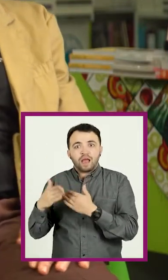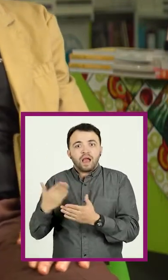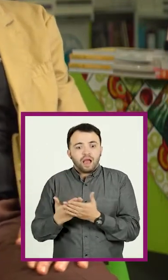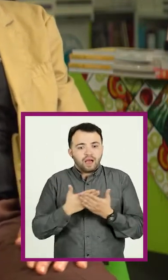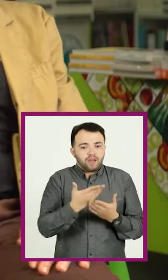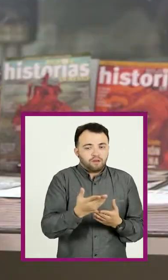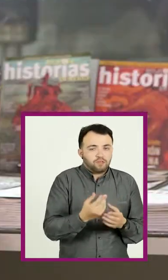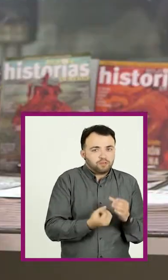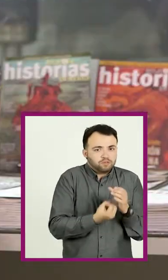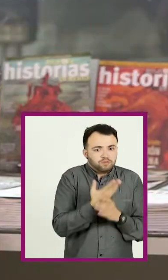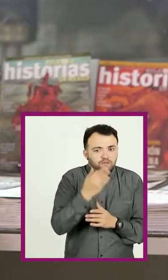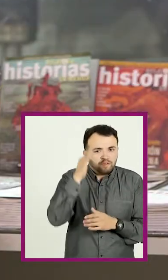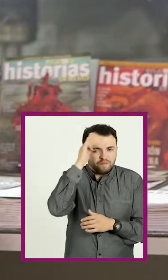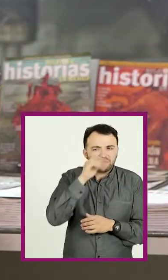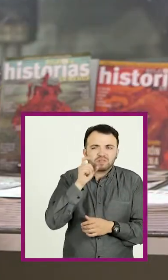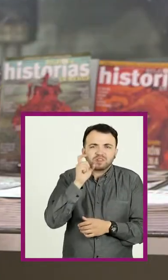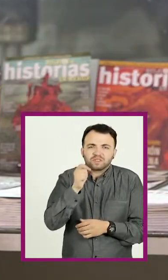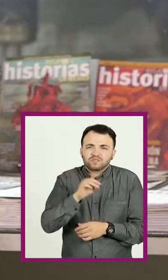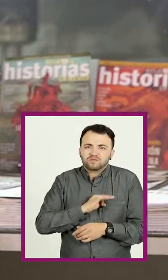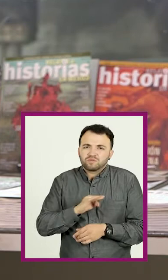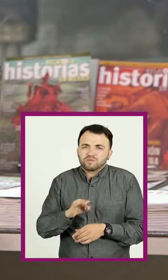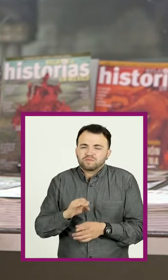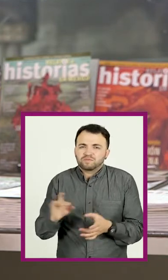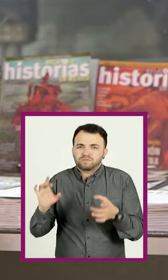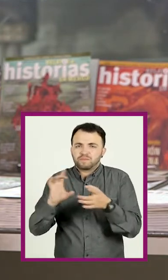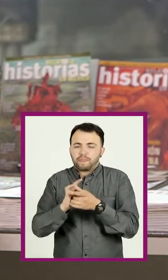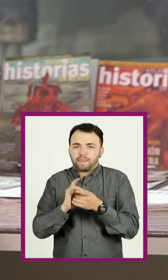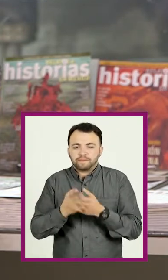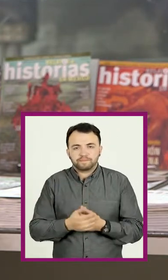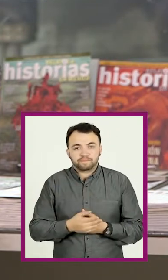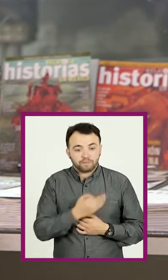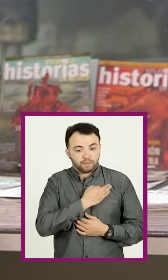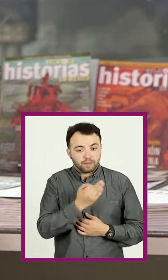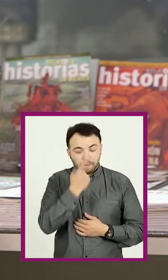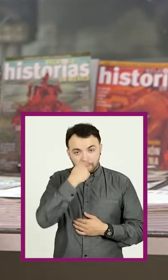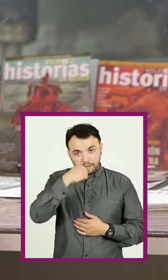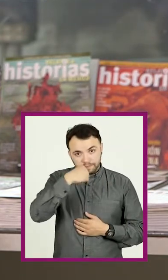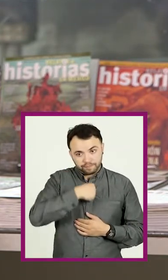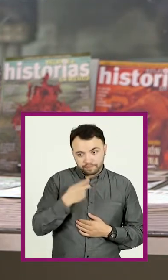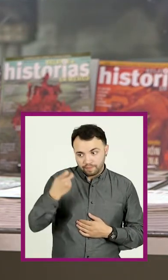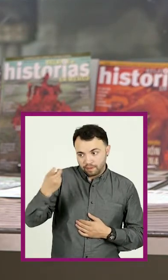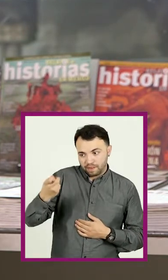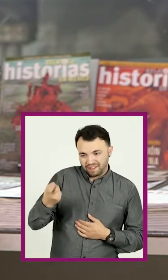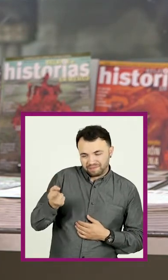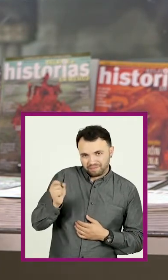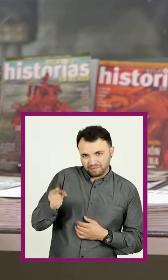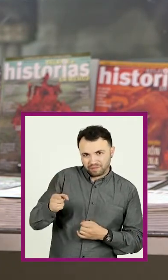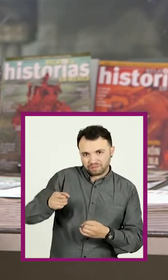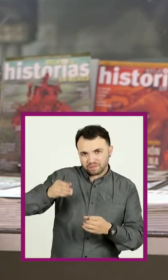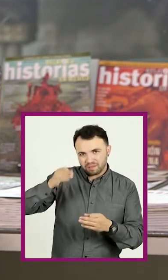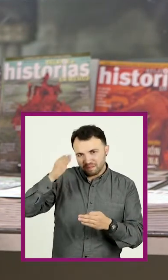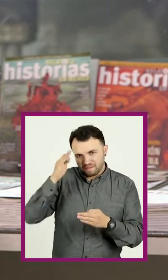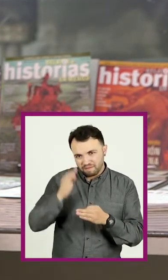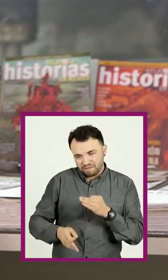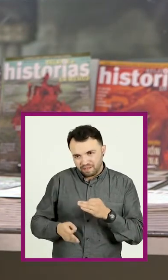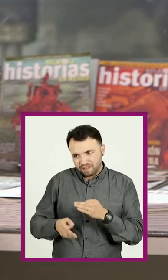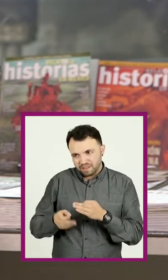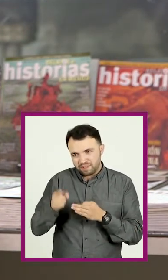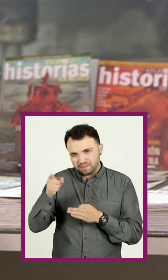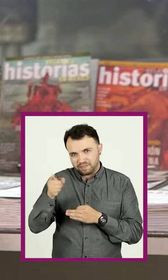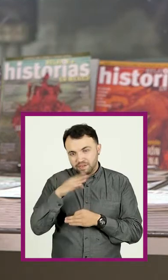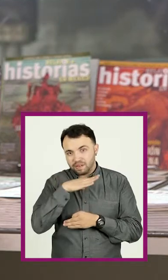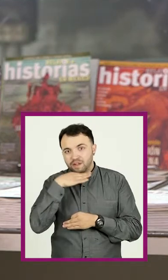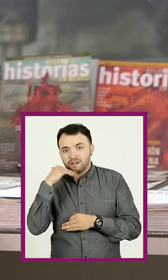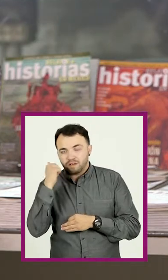nuestro tiempo? Sí. Bueno, para mí este final del periodo de Nietzsche